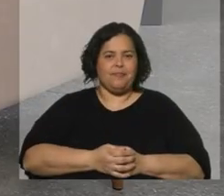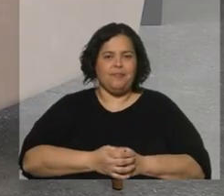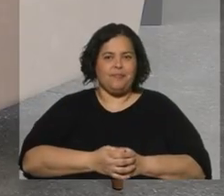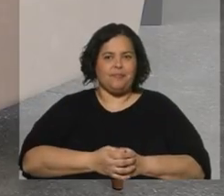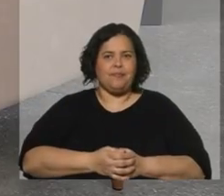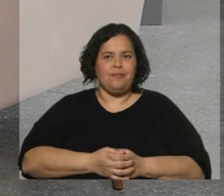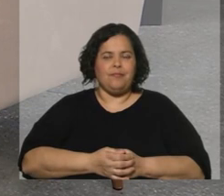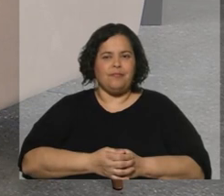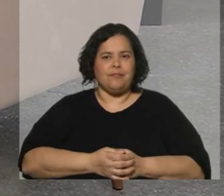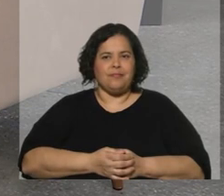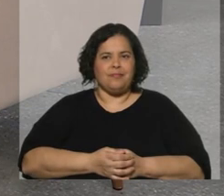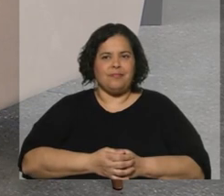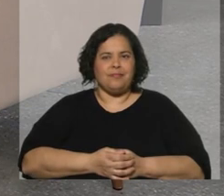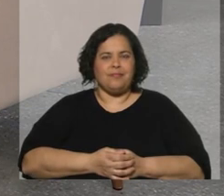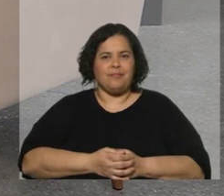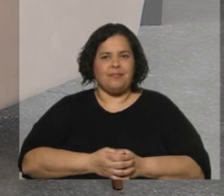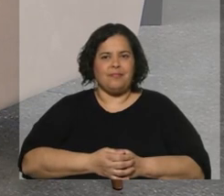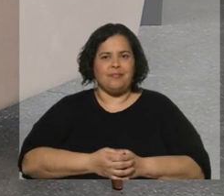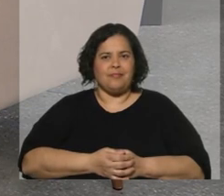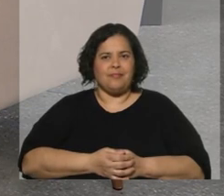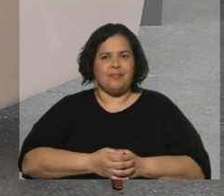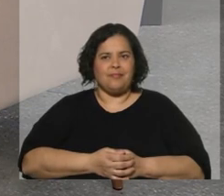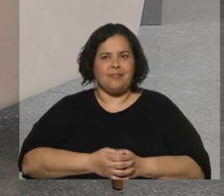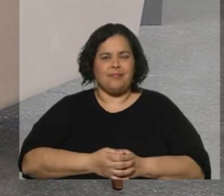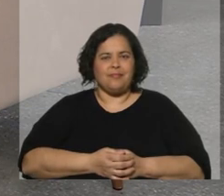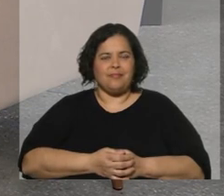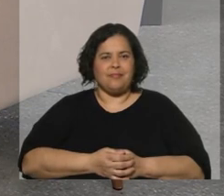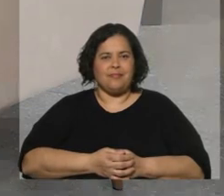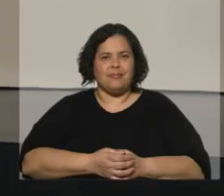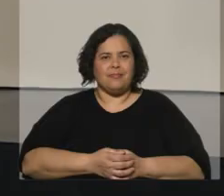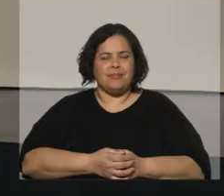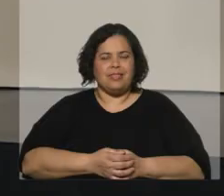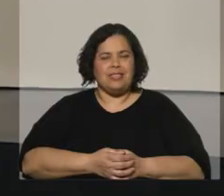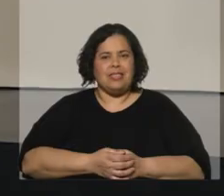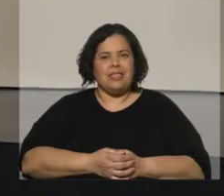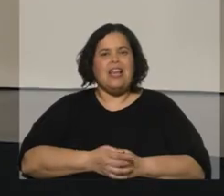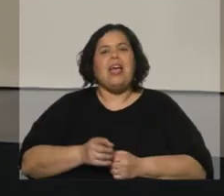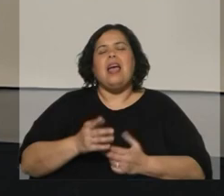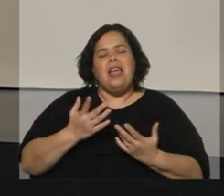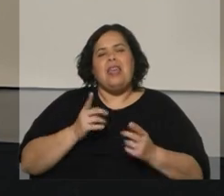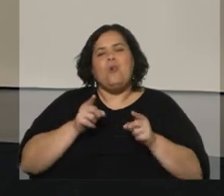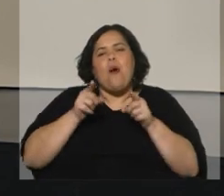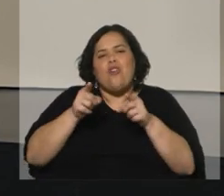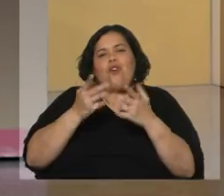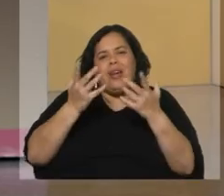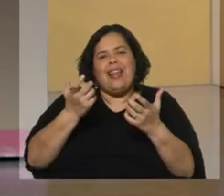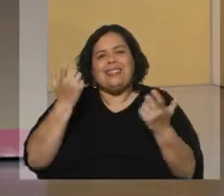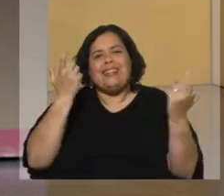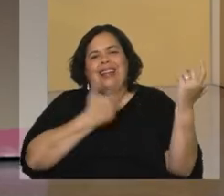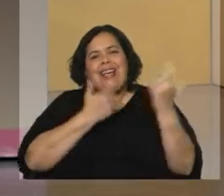eso te nombro como masculino y femenino para y para quedarme cerca Ahora cuando te querés reír a quién ves